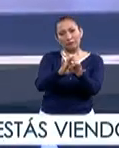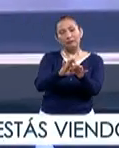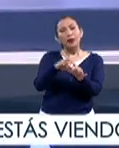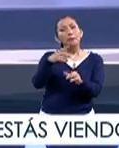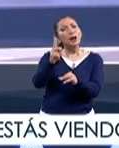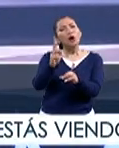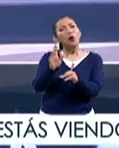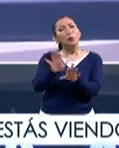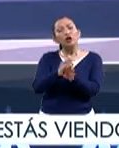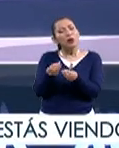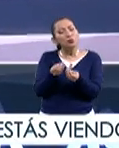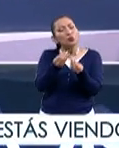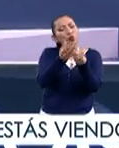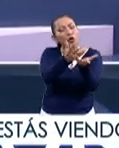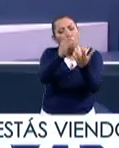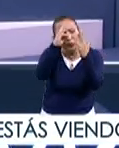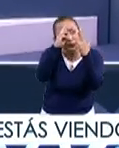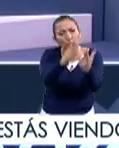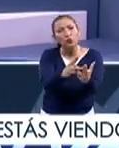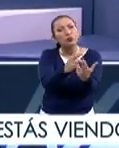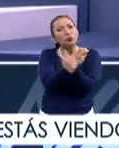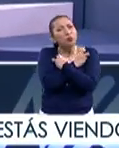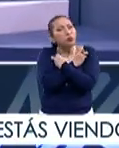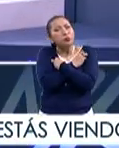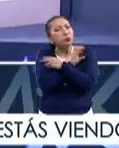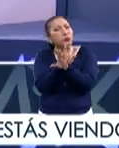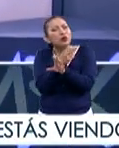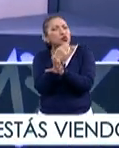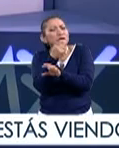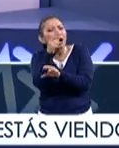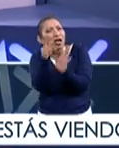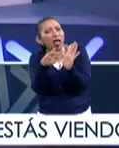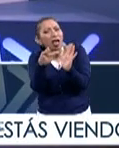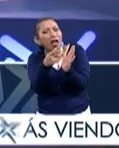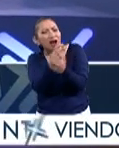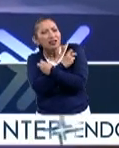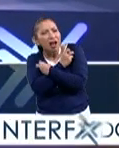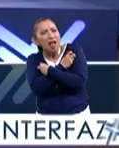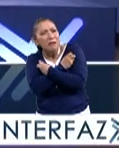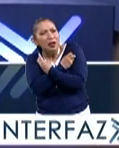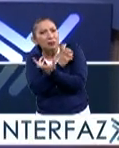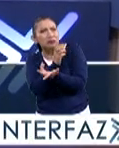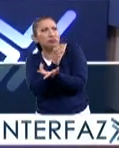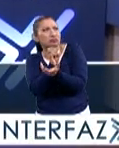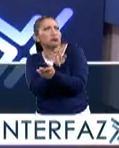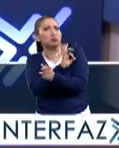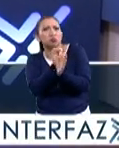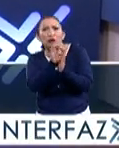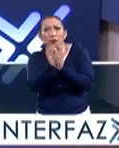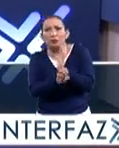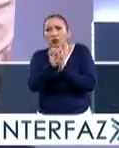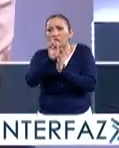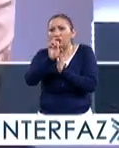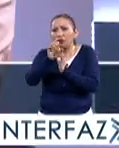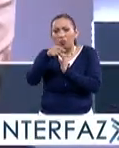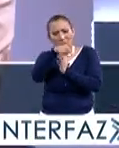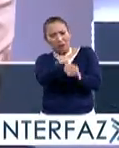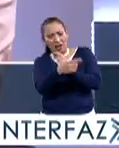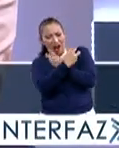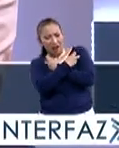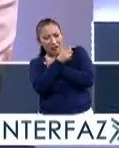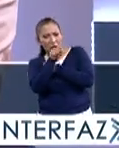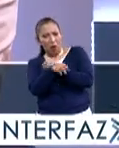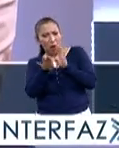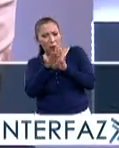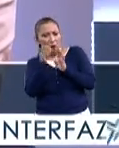¿por qué se le ofrenda tanto a la calavera? ¿Por qué se utiliza tanto la calavera cuando podría ser una referencia, pues más